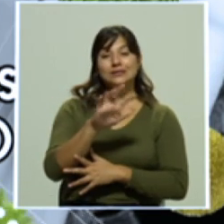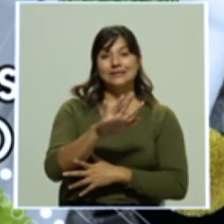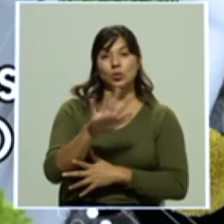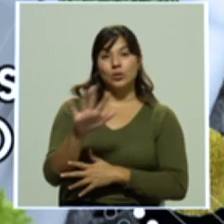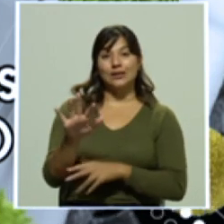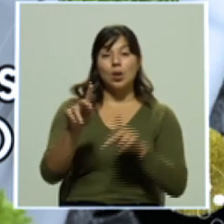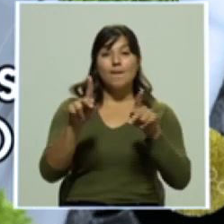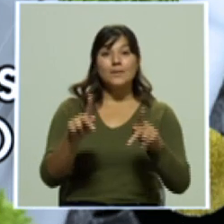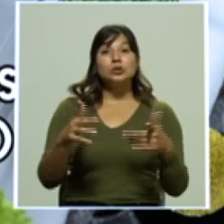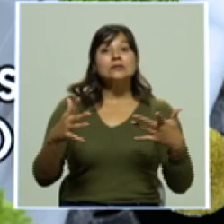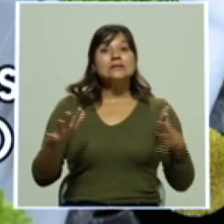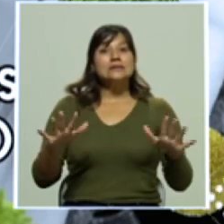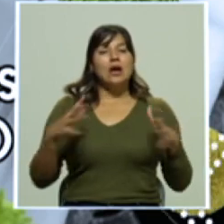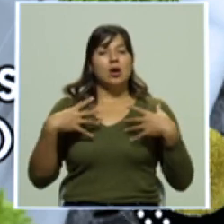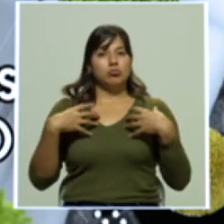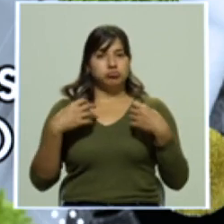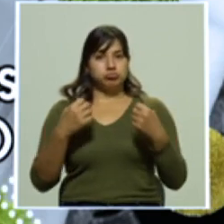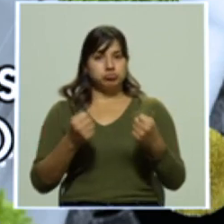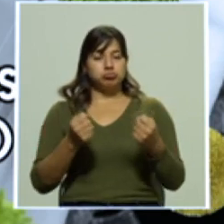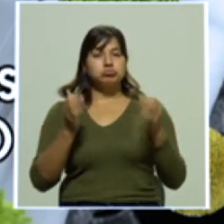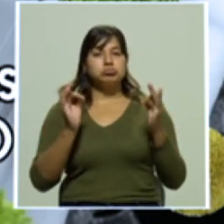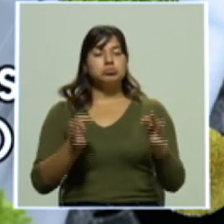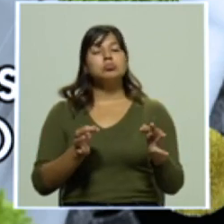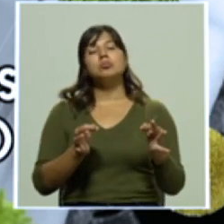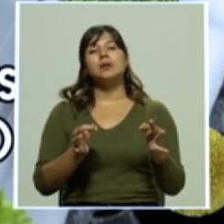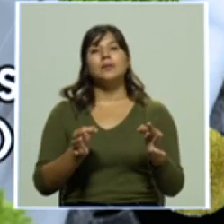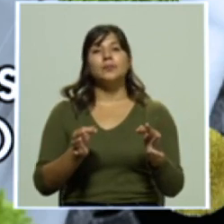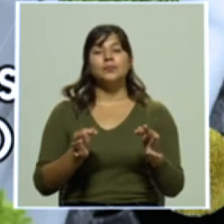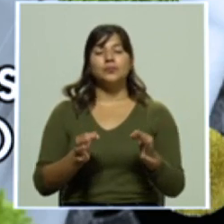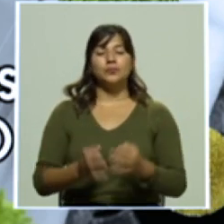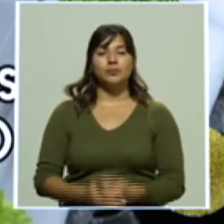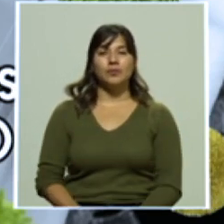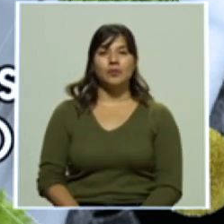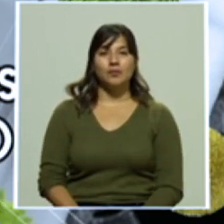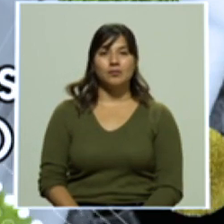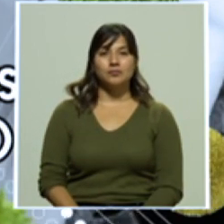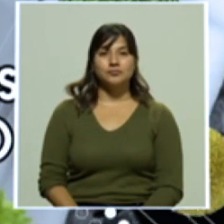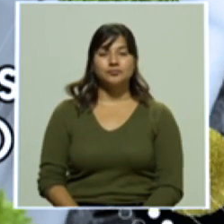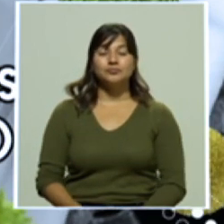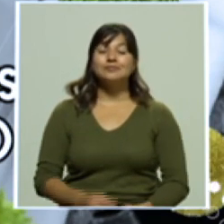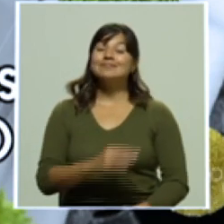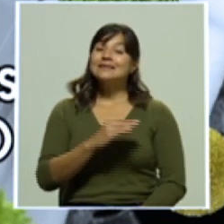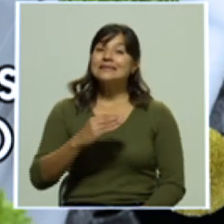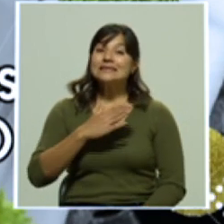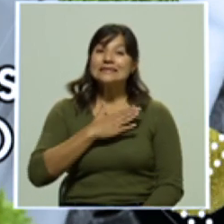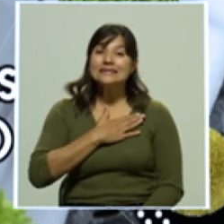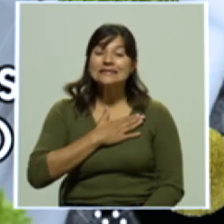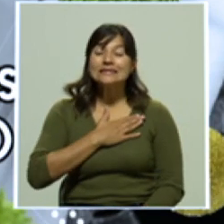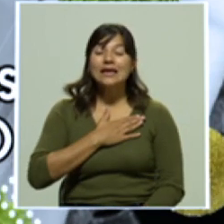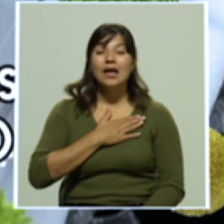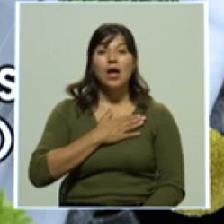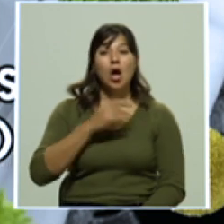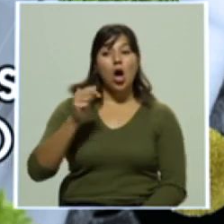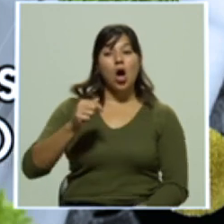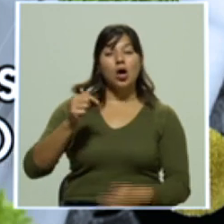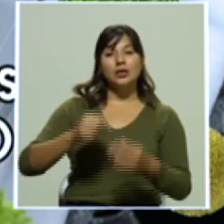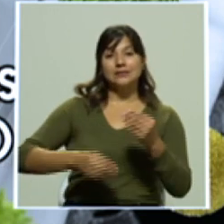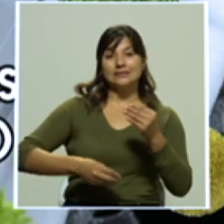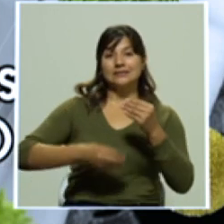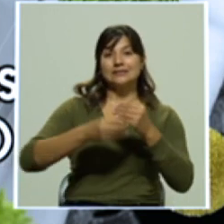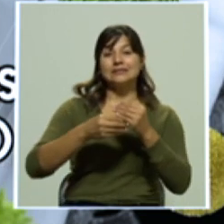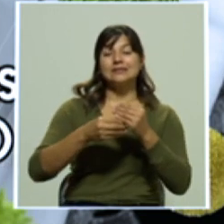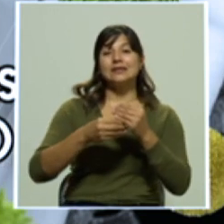74.255 lograron ya recuperarse de la enfermedad. Lamentablemente, en las últimas 24